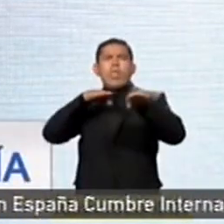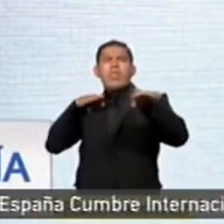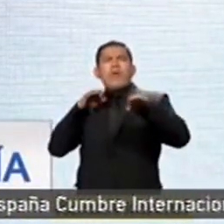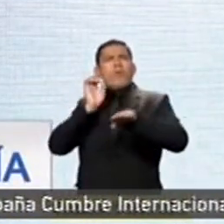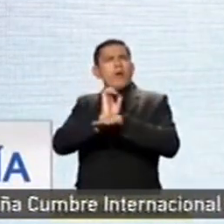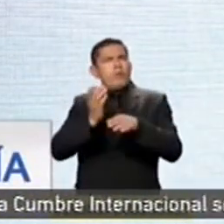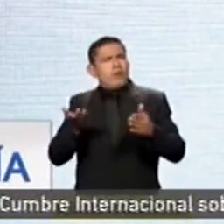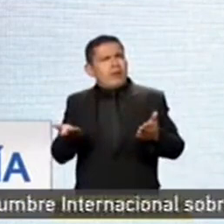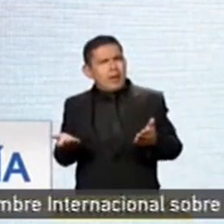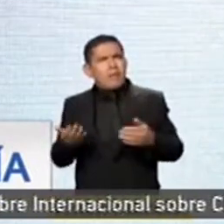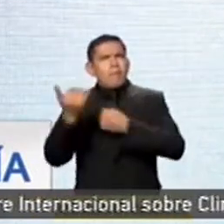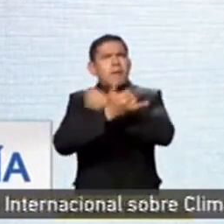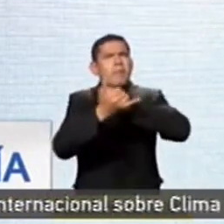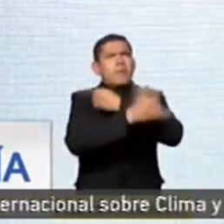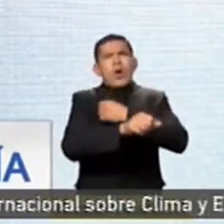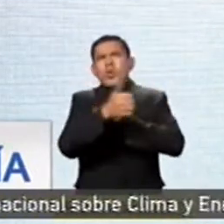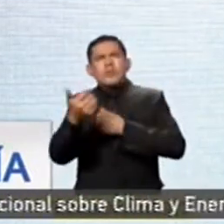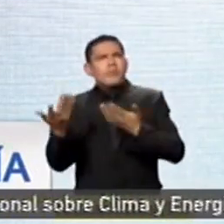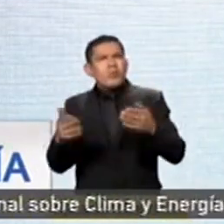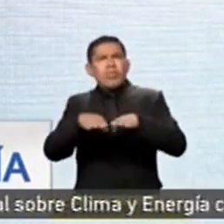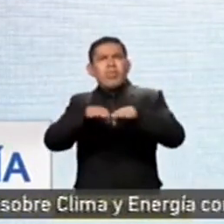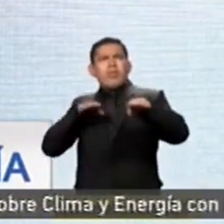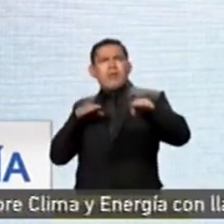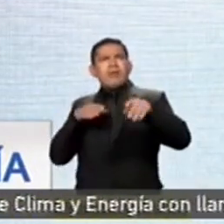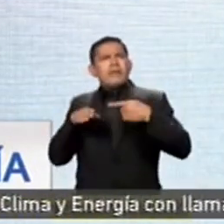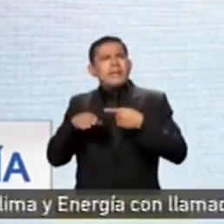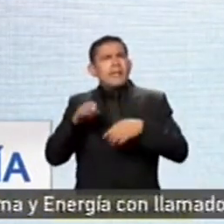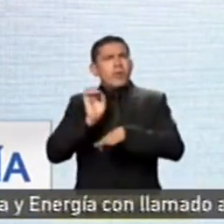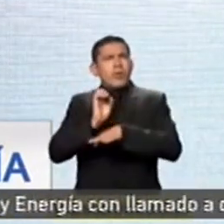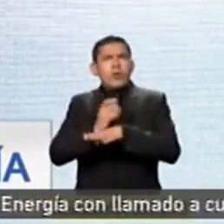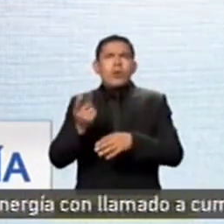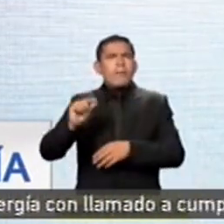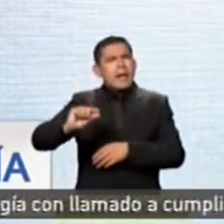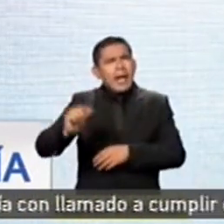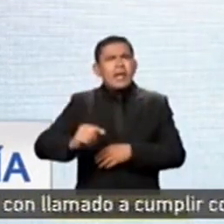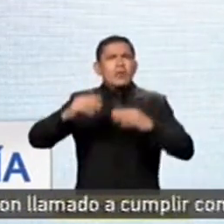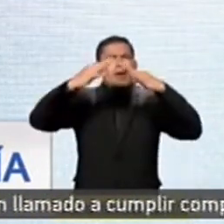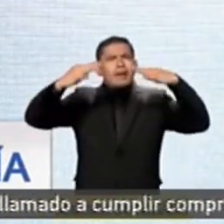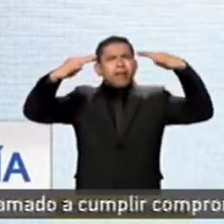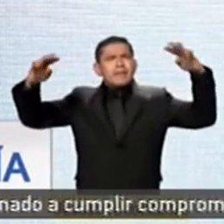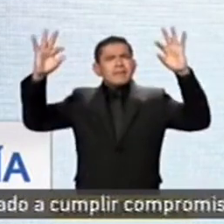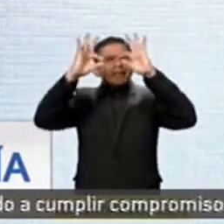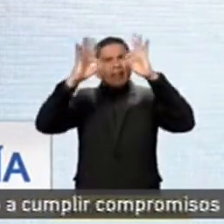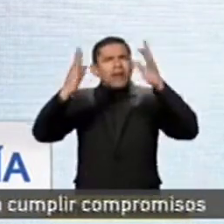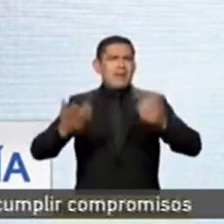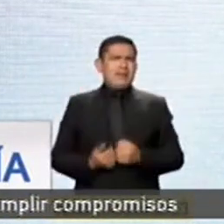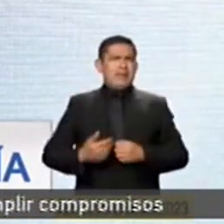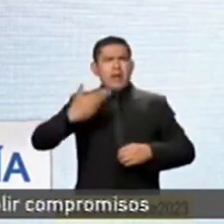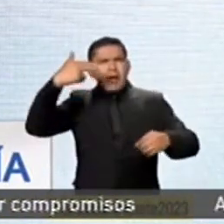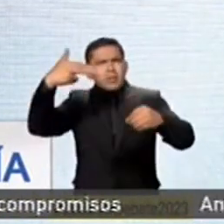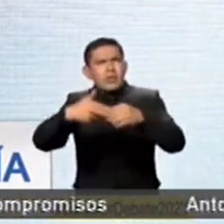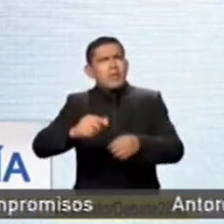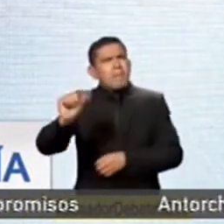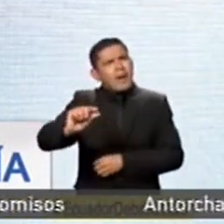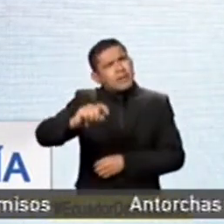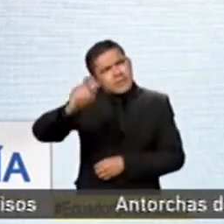deberíamos de tener una electricidad a un costo más bajo un costo y combustible es más